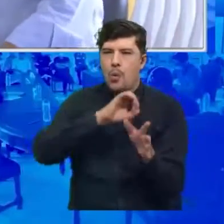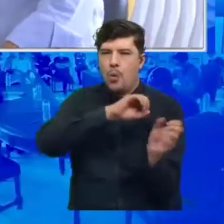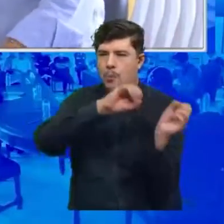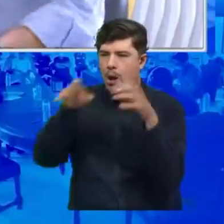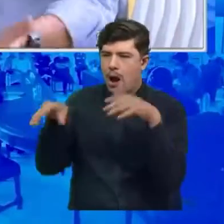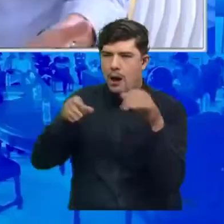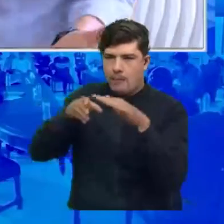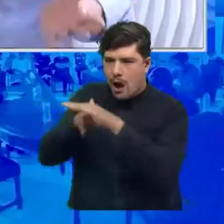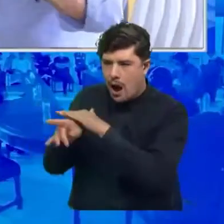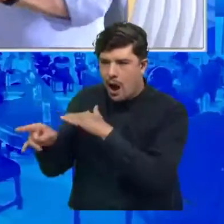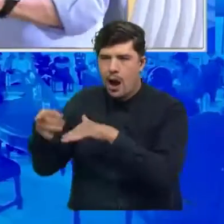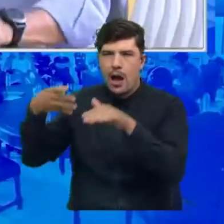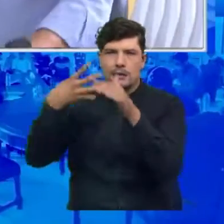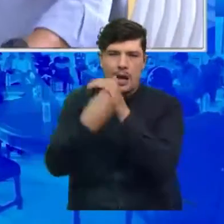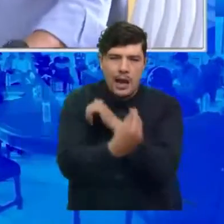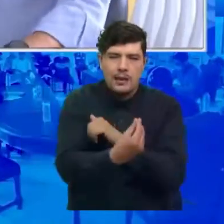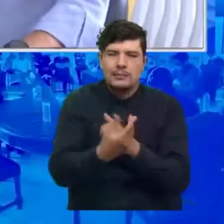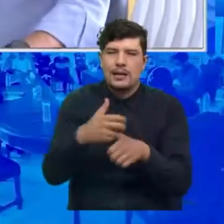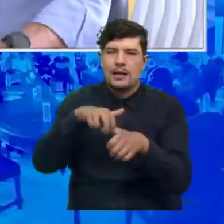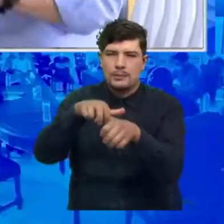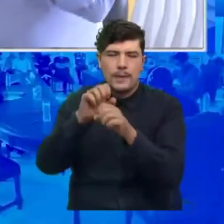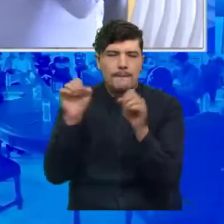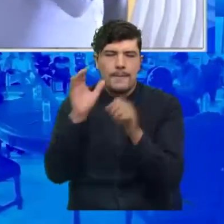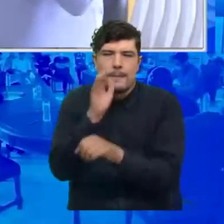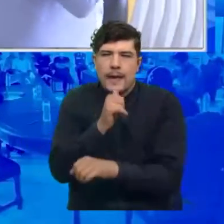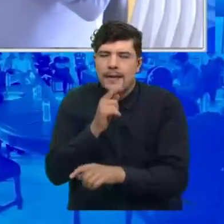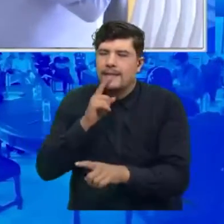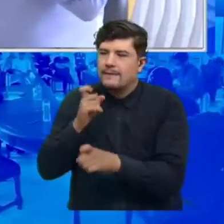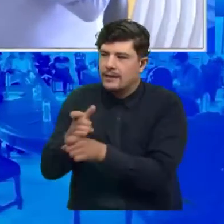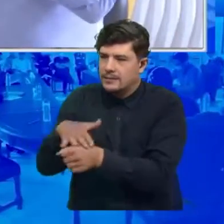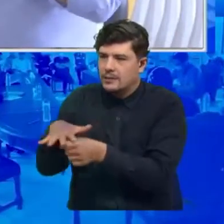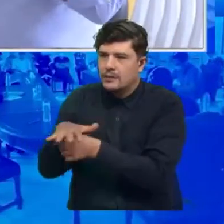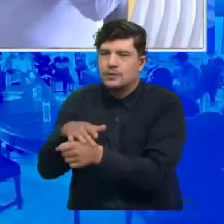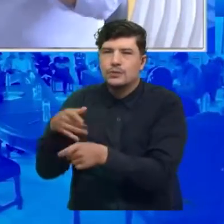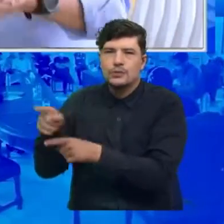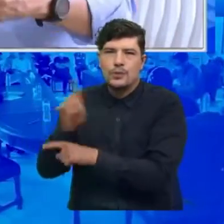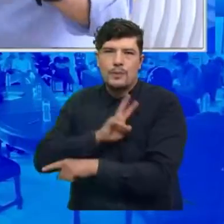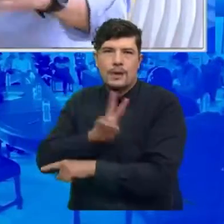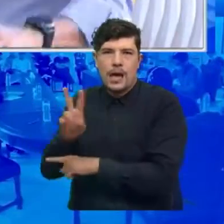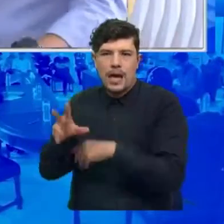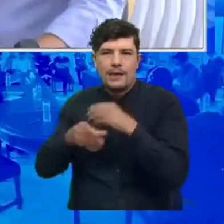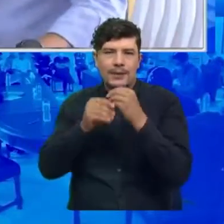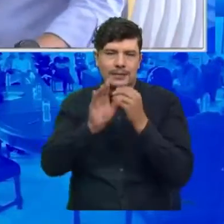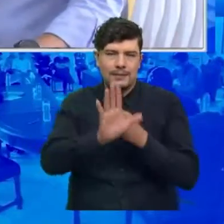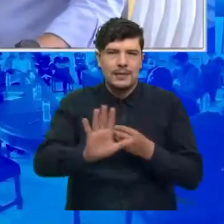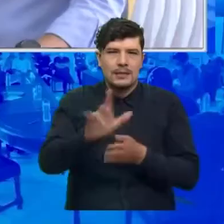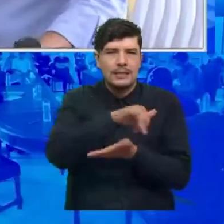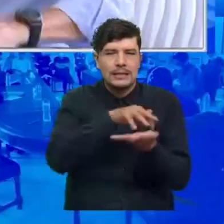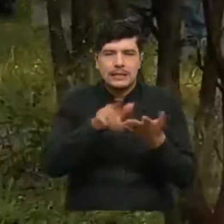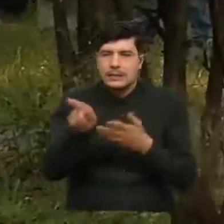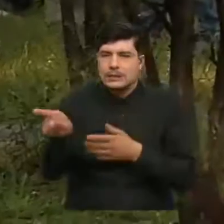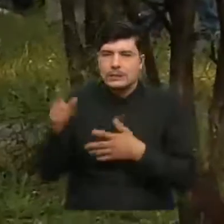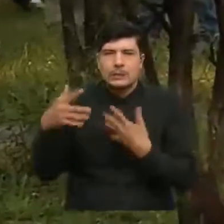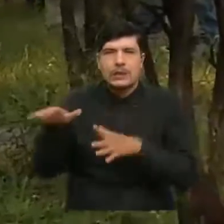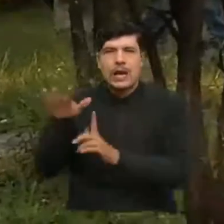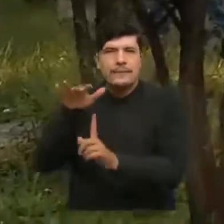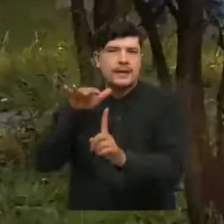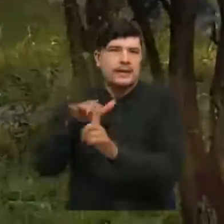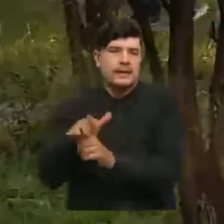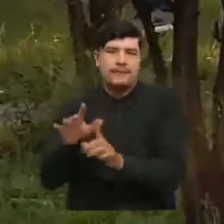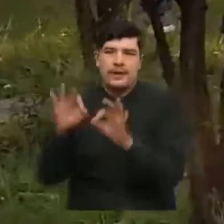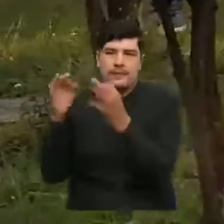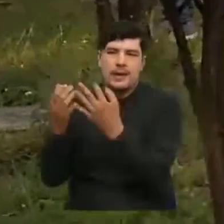situaciones que se vive y lo mismo en el departamento es porque todo el caos el miedo el terror de eso generó pérdidas para muchas familias